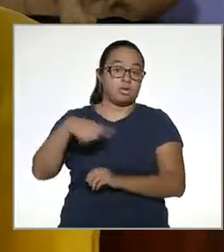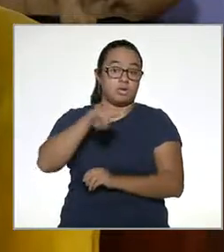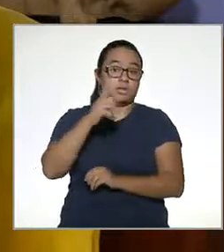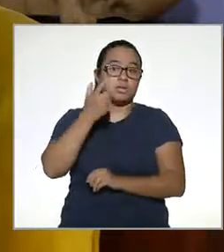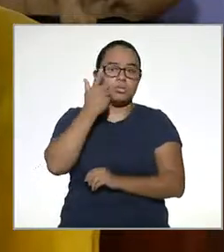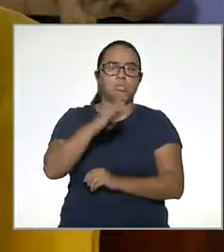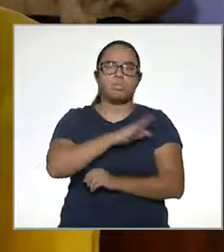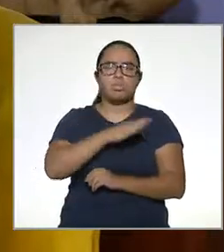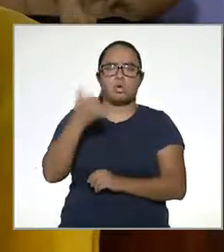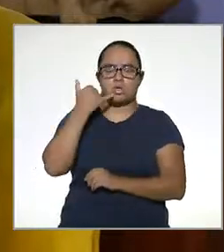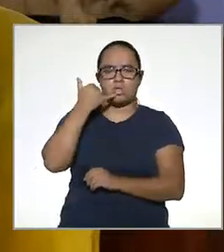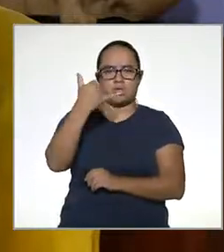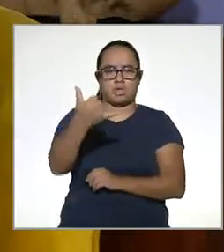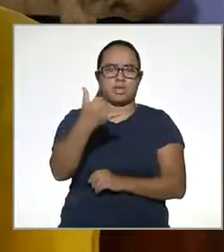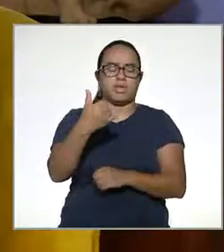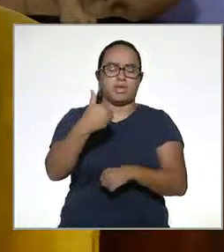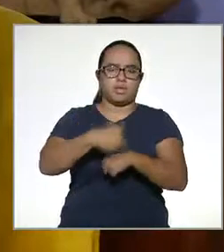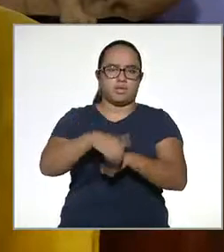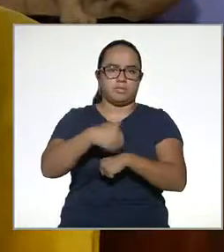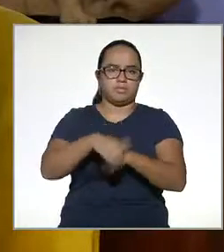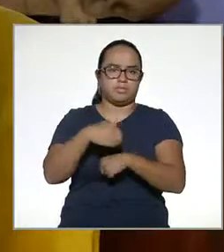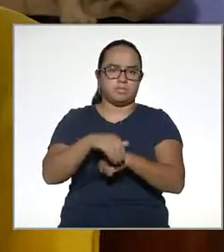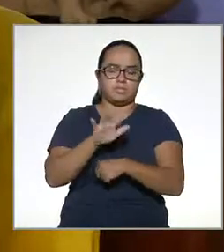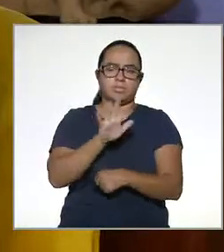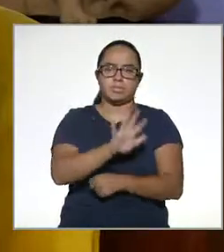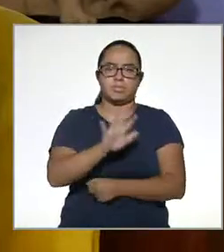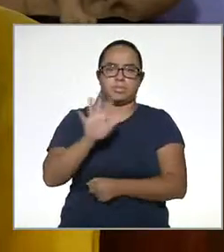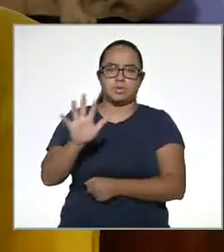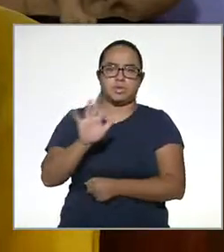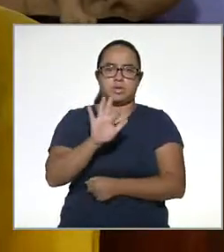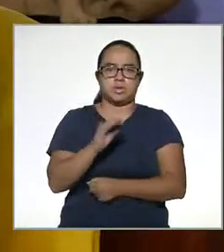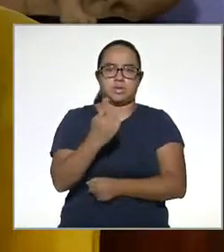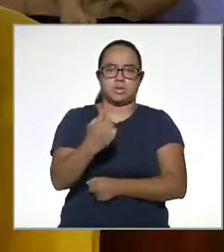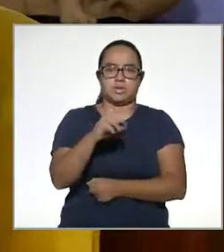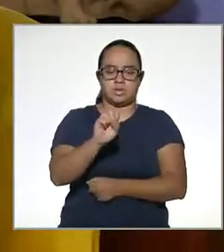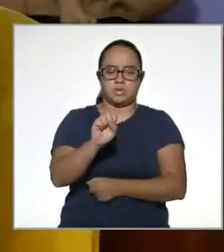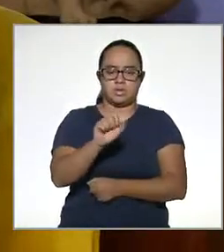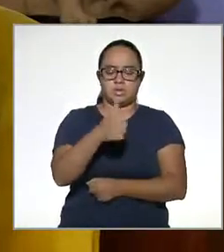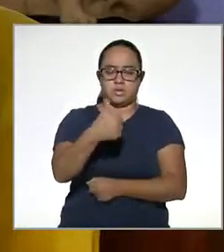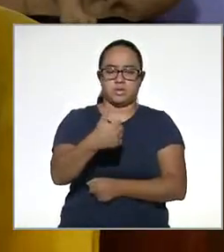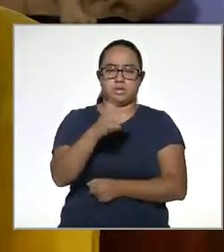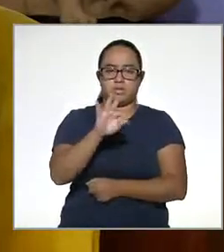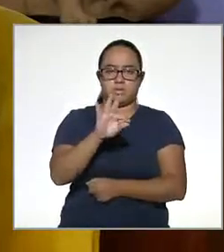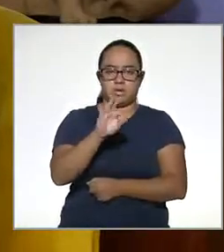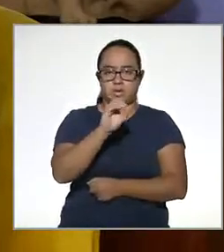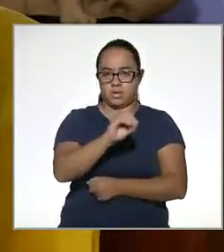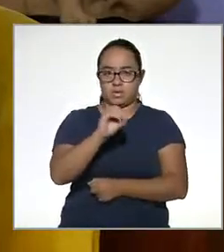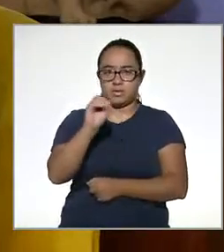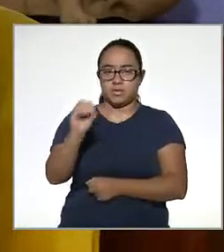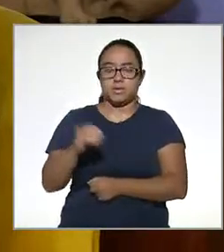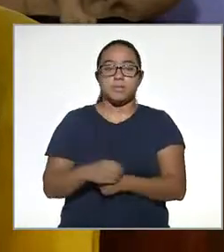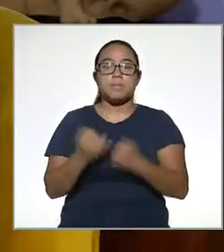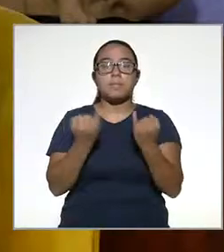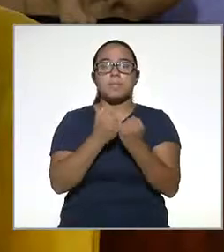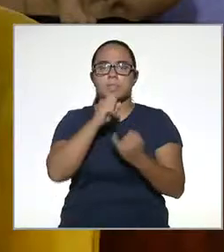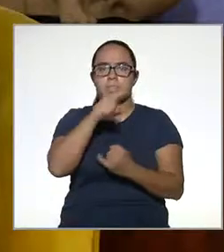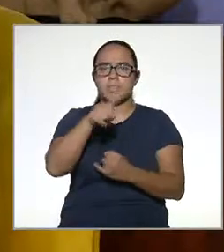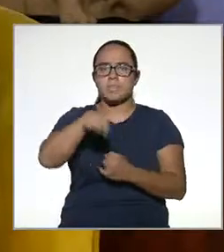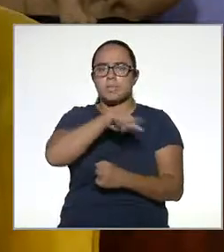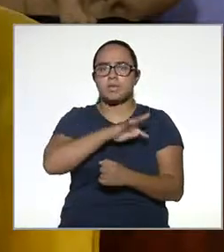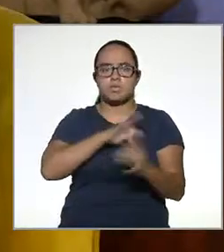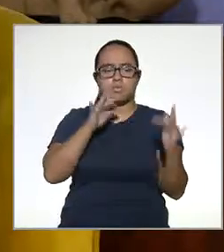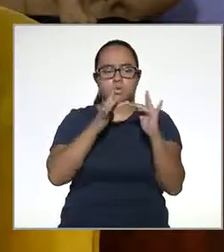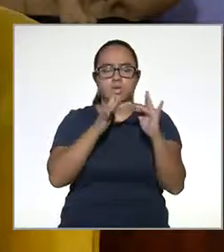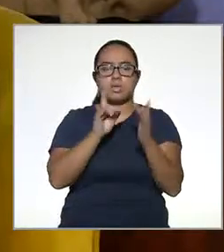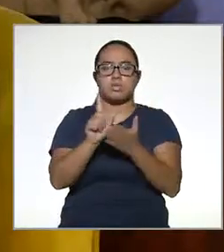también nos puede marcar a la línea telefónica que es el 55 51 66 40 00. También nos pueden contactar a través